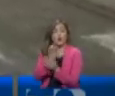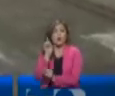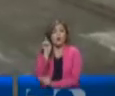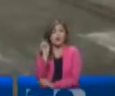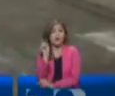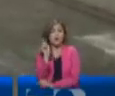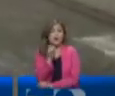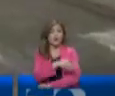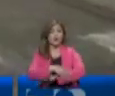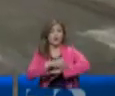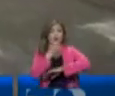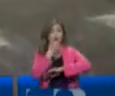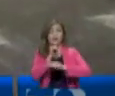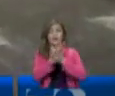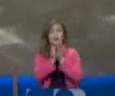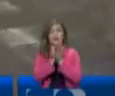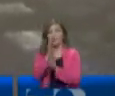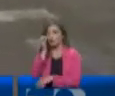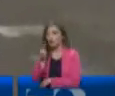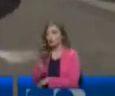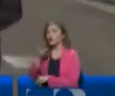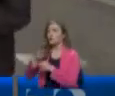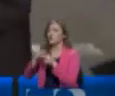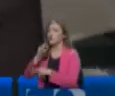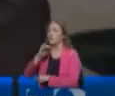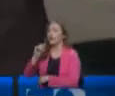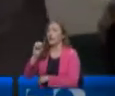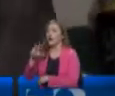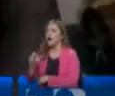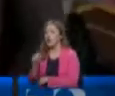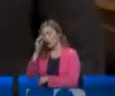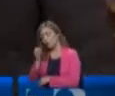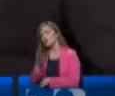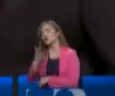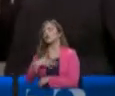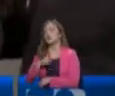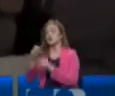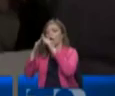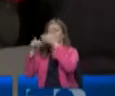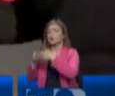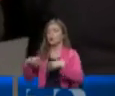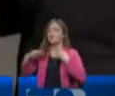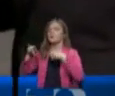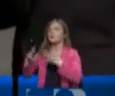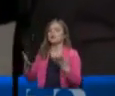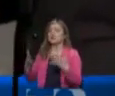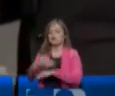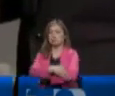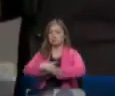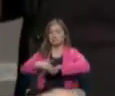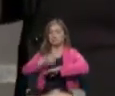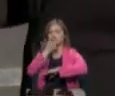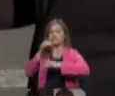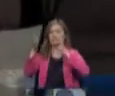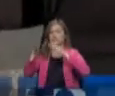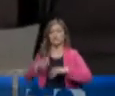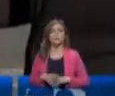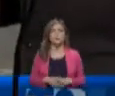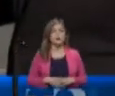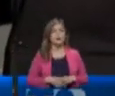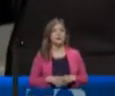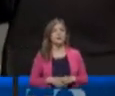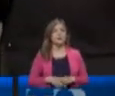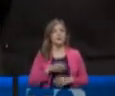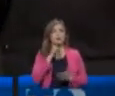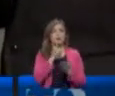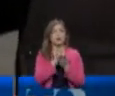hay aceras. Micaela, ¿cómo le va? Muy buenos días. Usted es moradora de aquí de San Isidro del Inca y como podemos ver, no hay aceras. Así es, buenos días. Tenemos ese